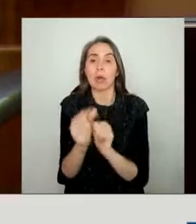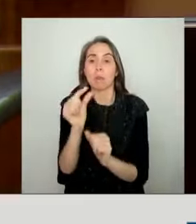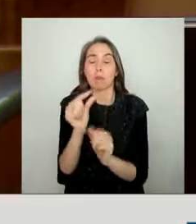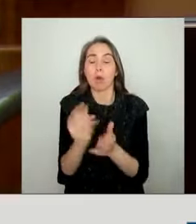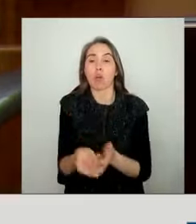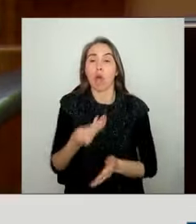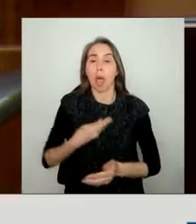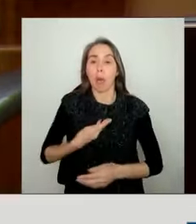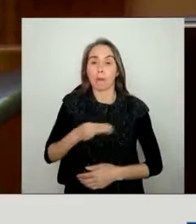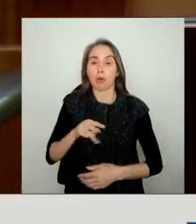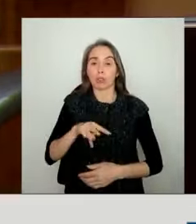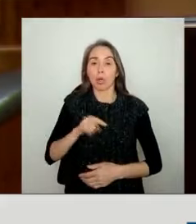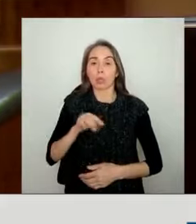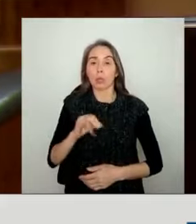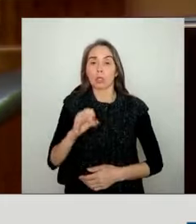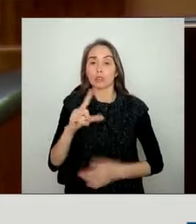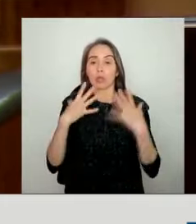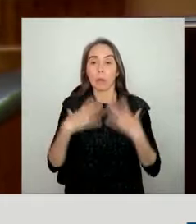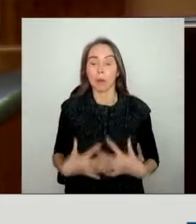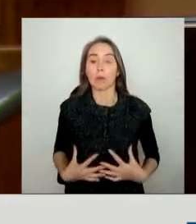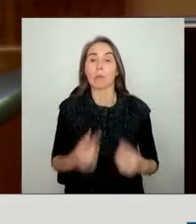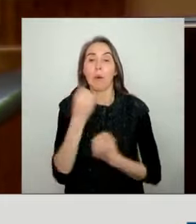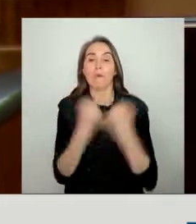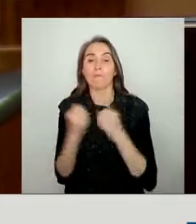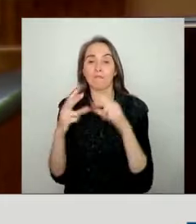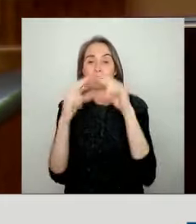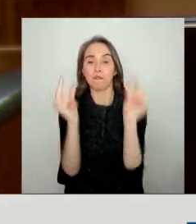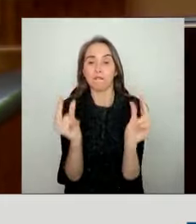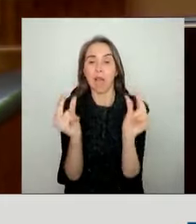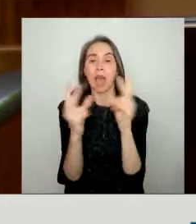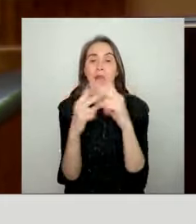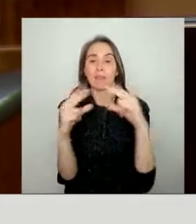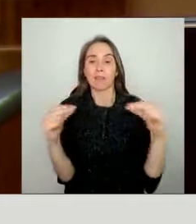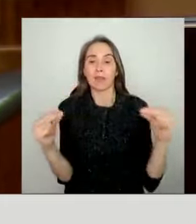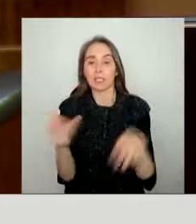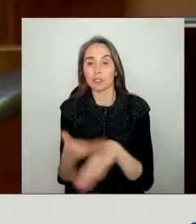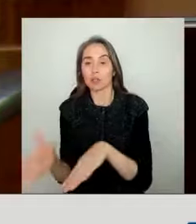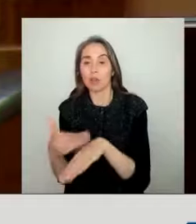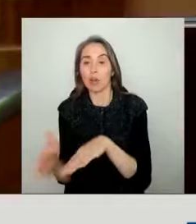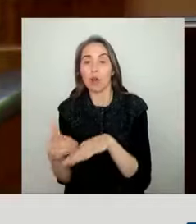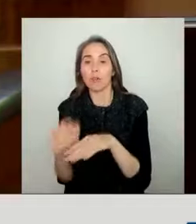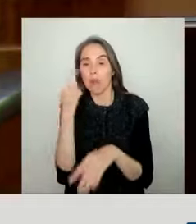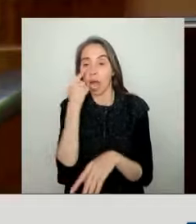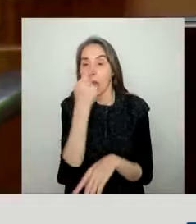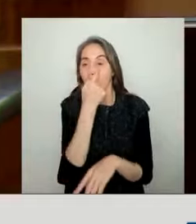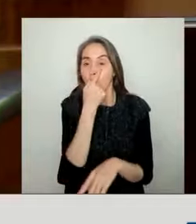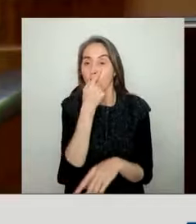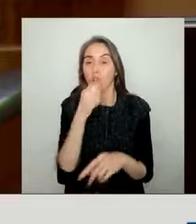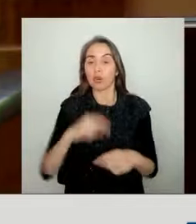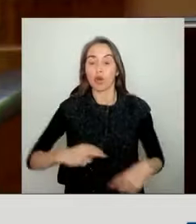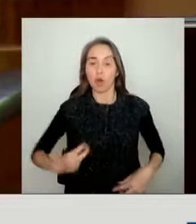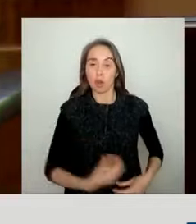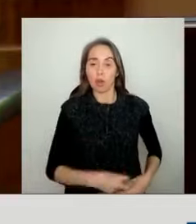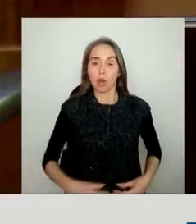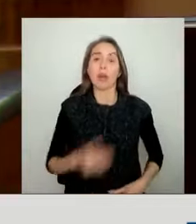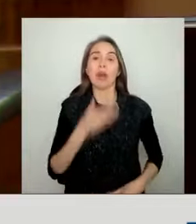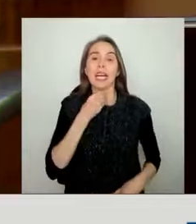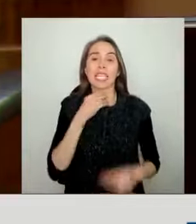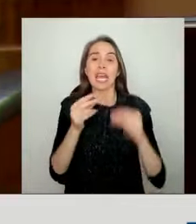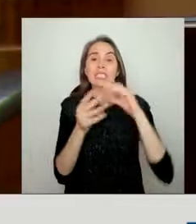por lo general son fabricados a partir de mermas como ojos vísceras grasa tripas incluso